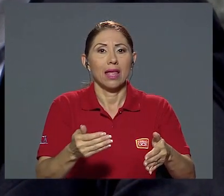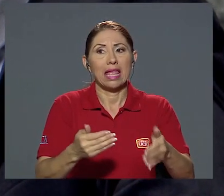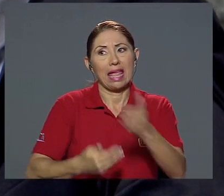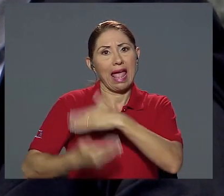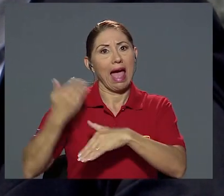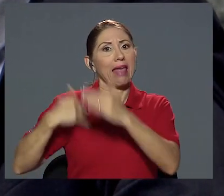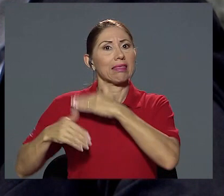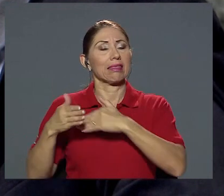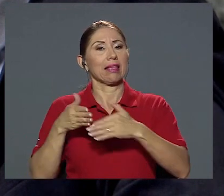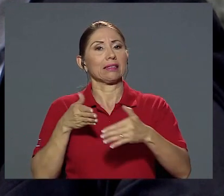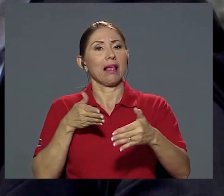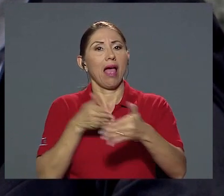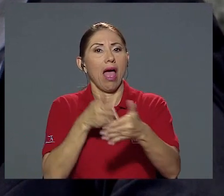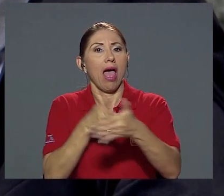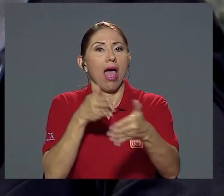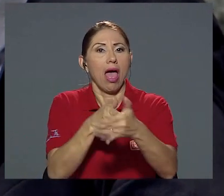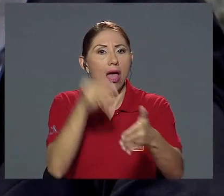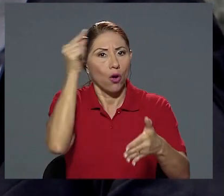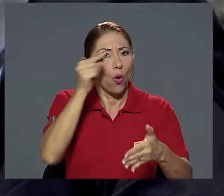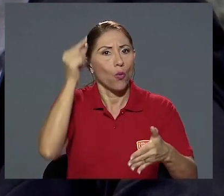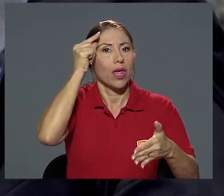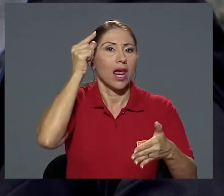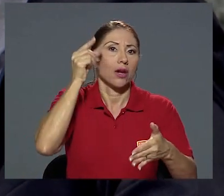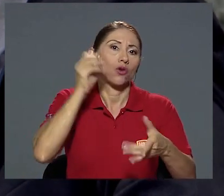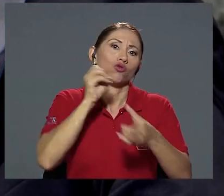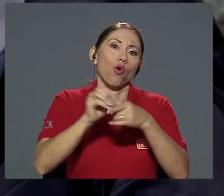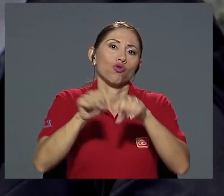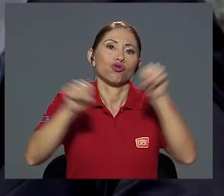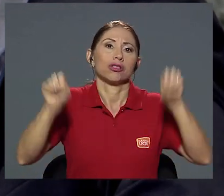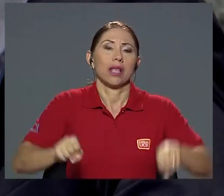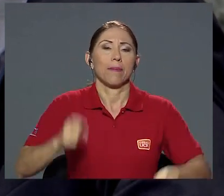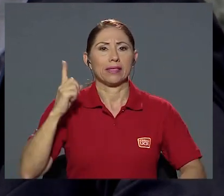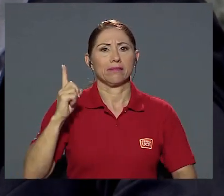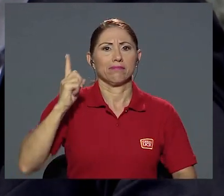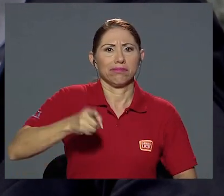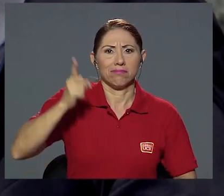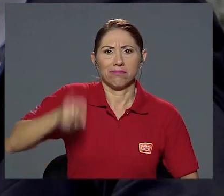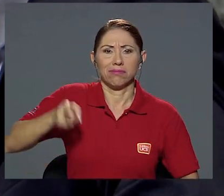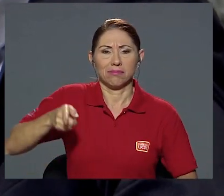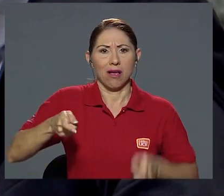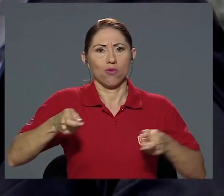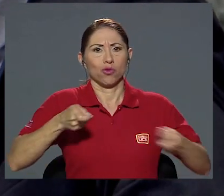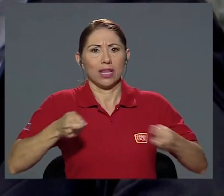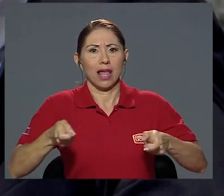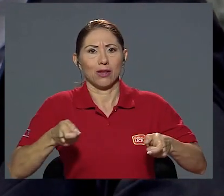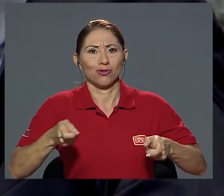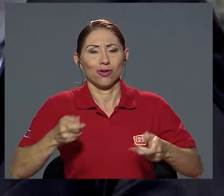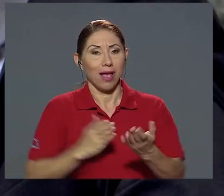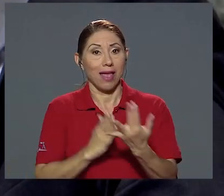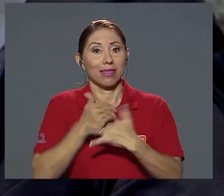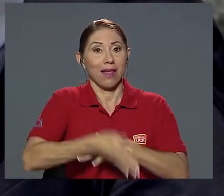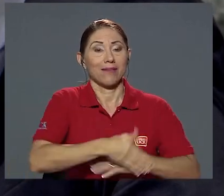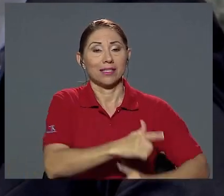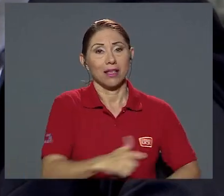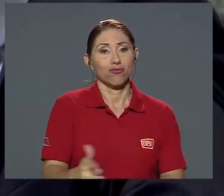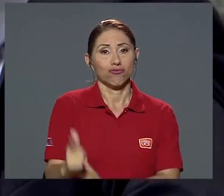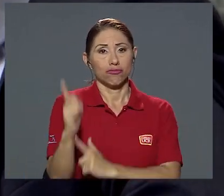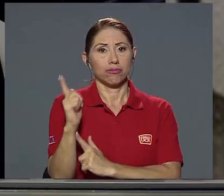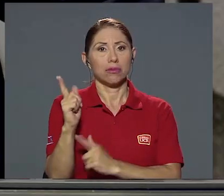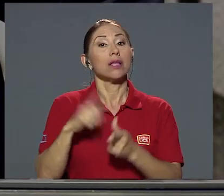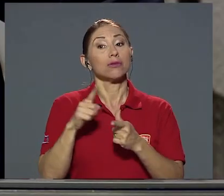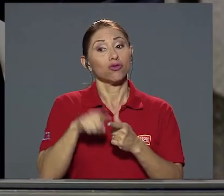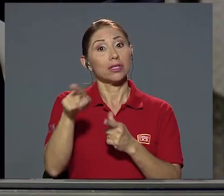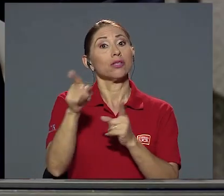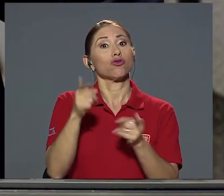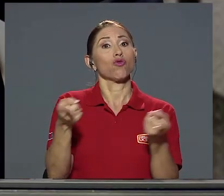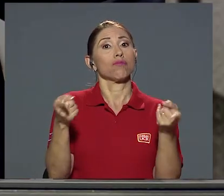digamos, a los gobiernos o regímenes autoritarios, dependiendo de cada país, por la vía armada. Entonces sí fue un